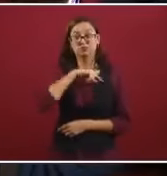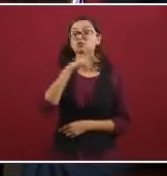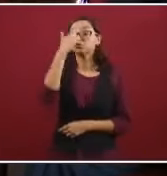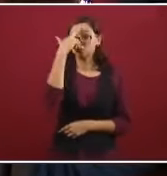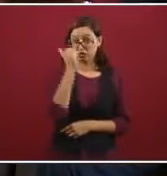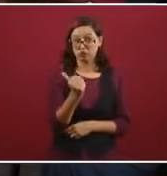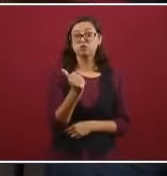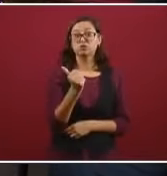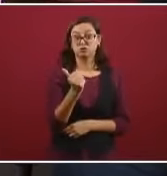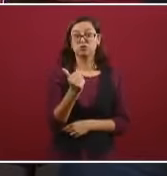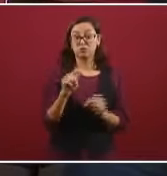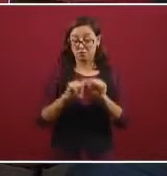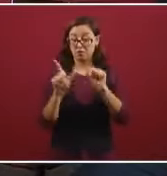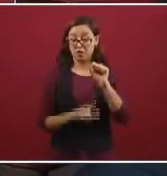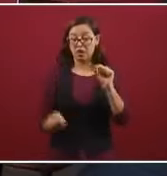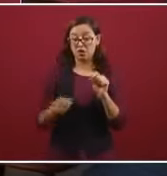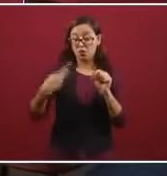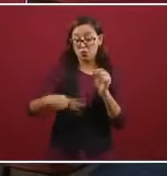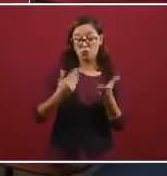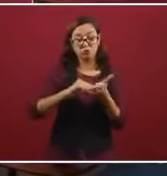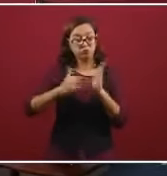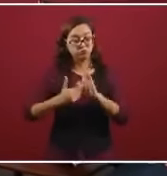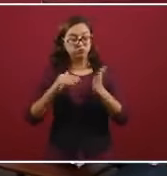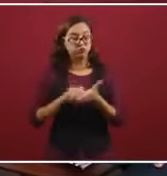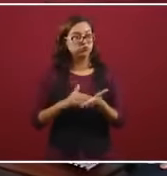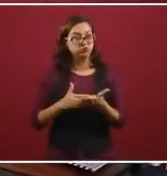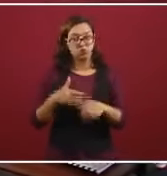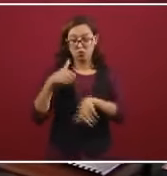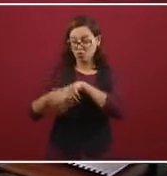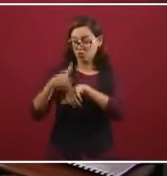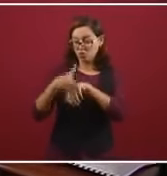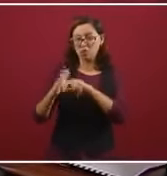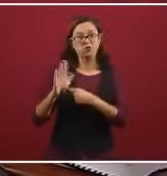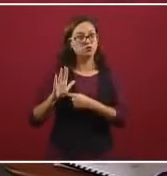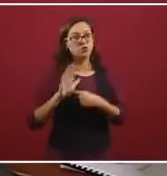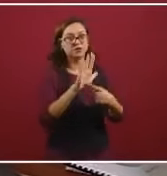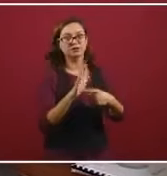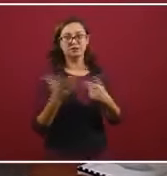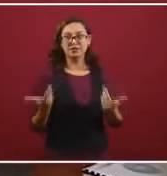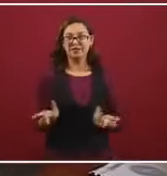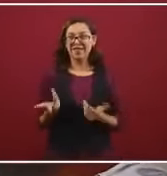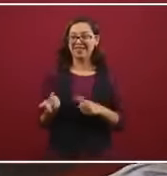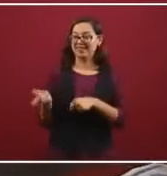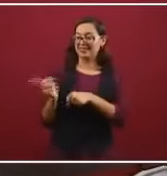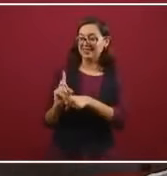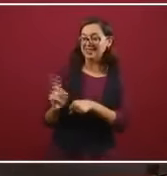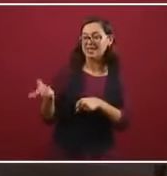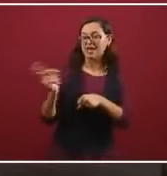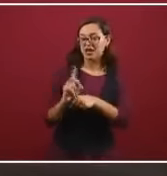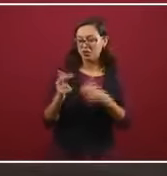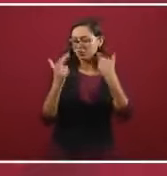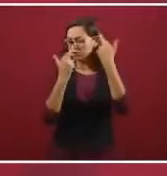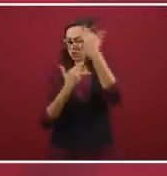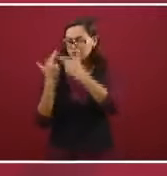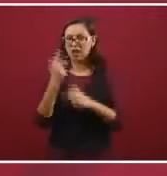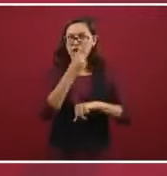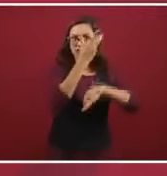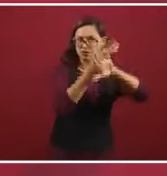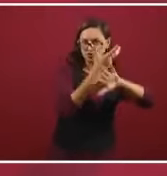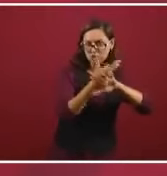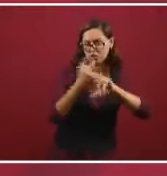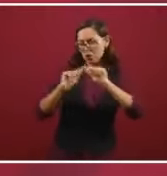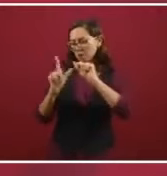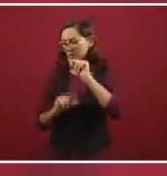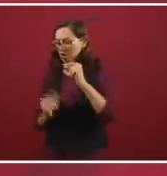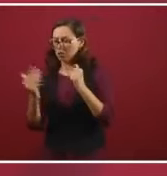La estrategia mexicana está funcionando. Ahí están los números, los números. Estos números diario los verificamos ambas partes. O sea, no están,